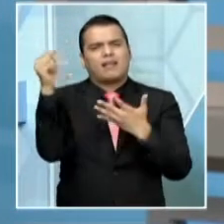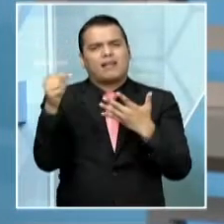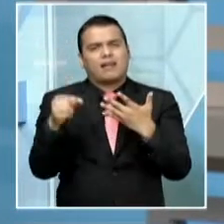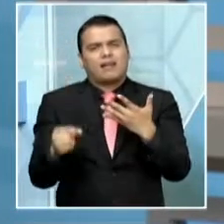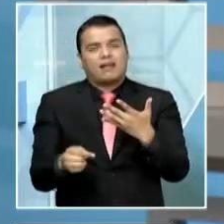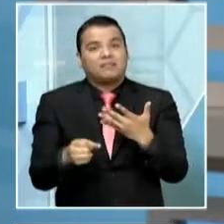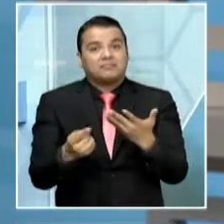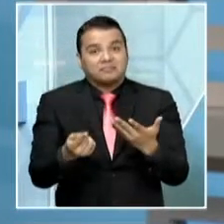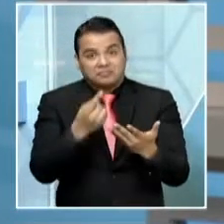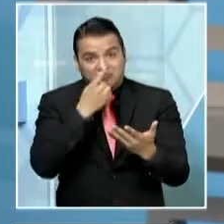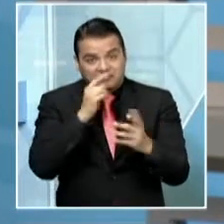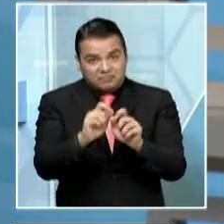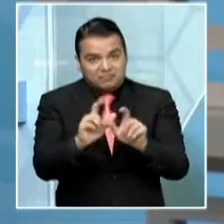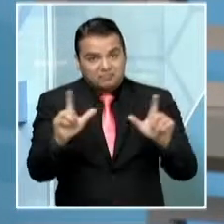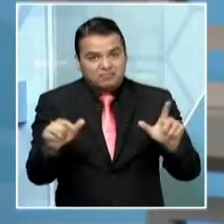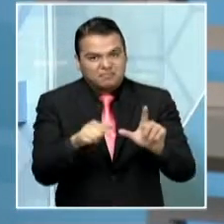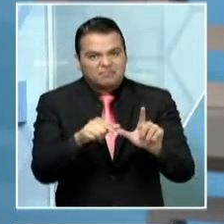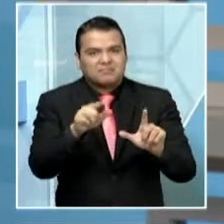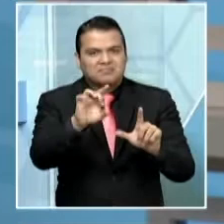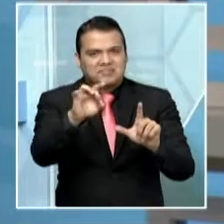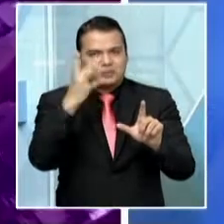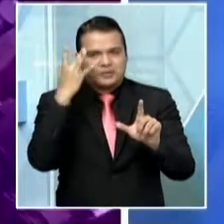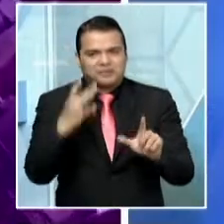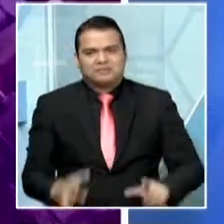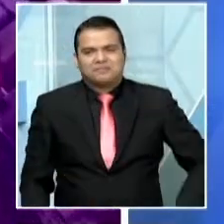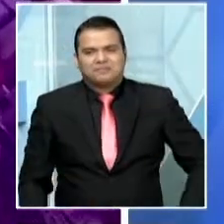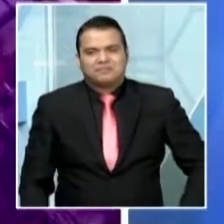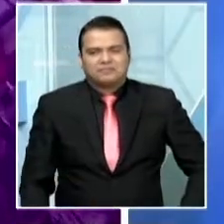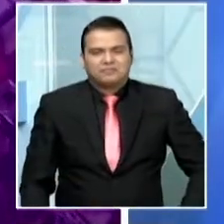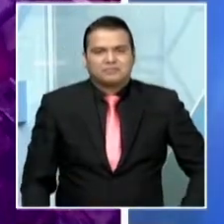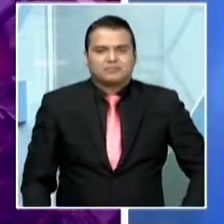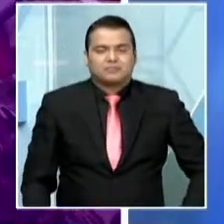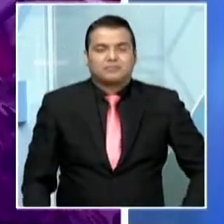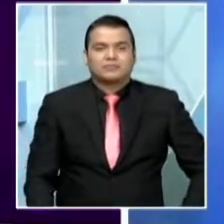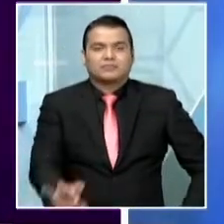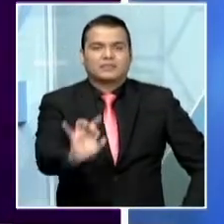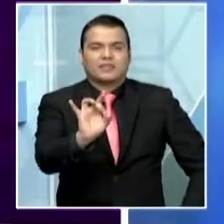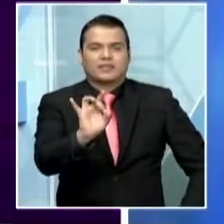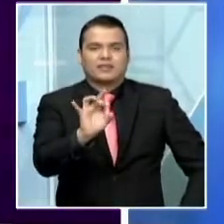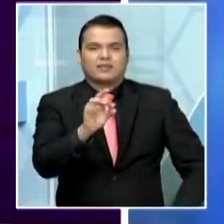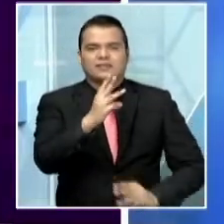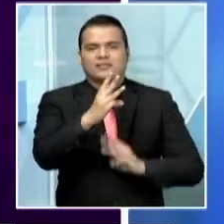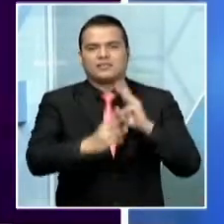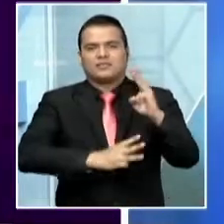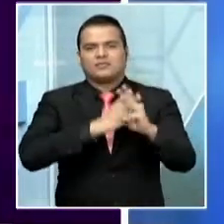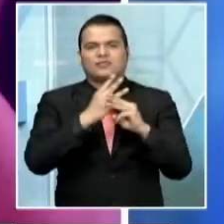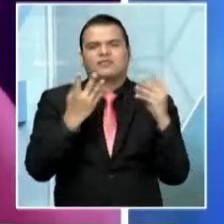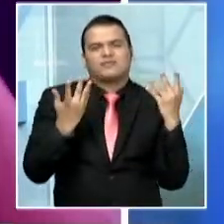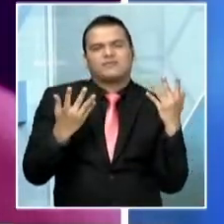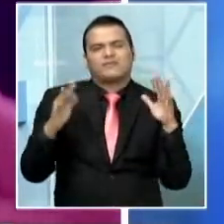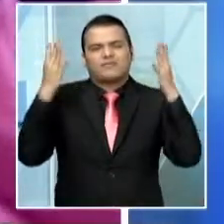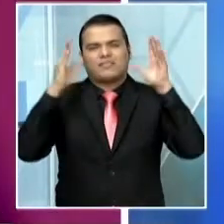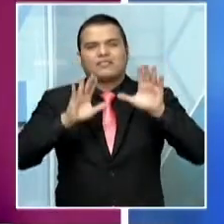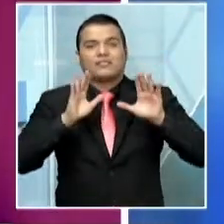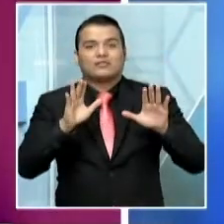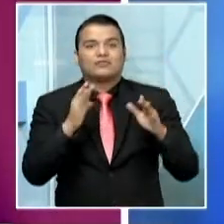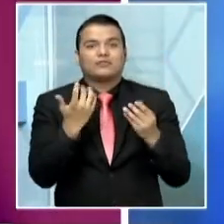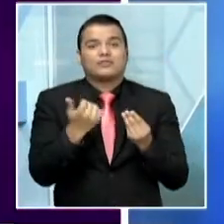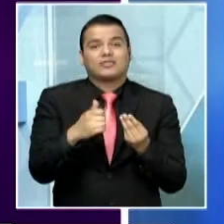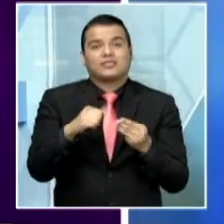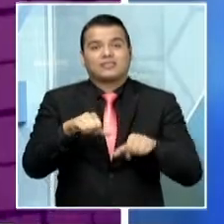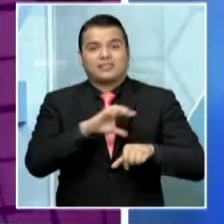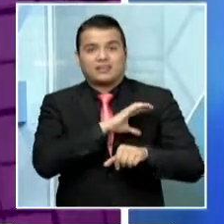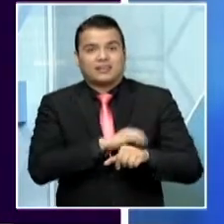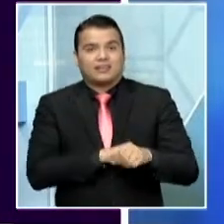para no perderse desde la virtualidad y el 15º festival mundial de salsa sigue aún en paso este fin de semana será la